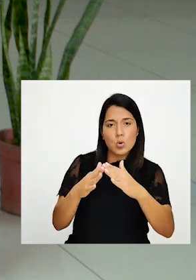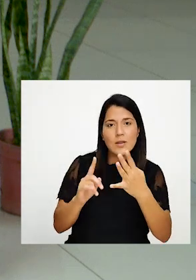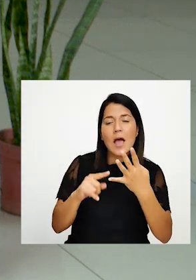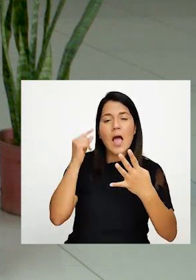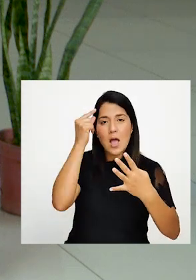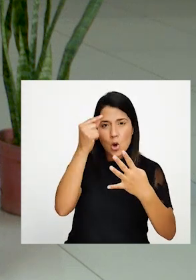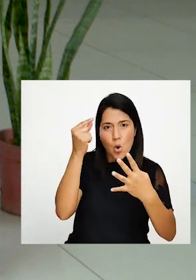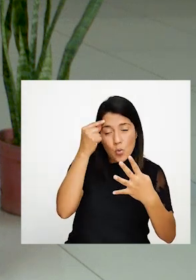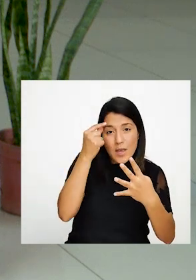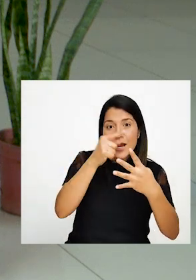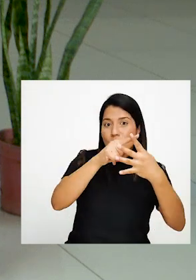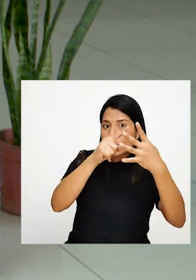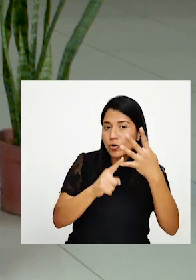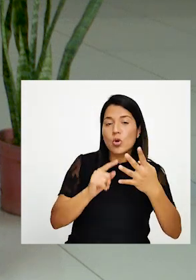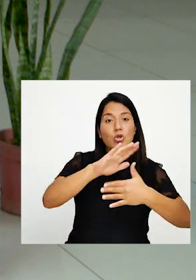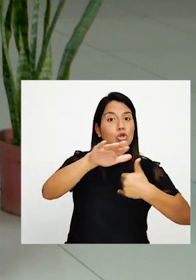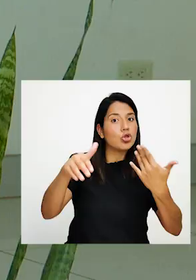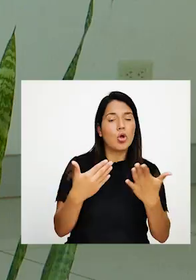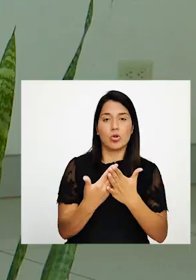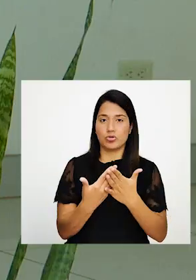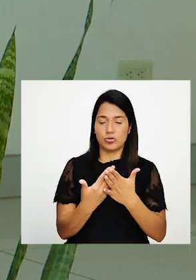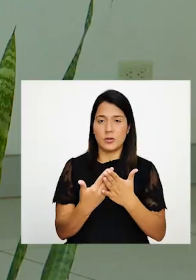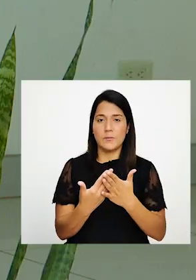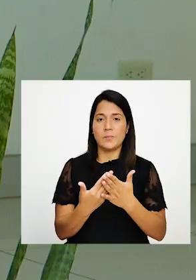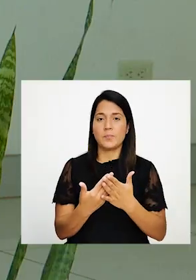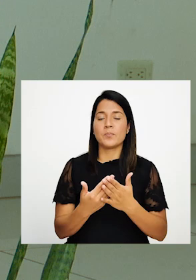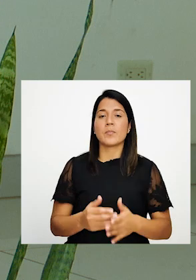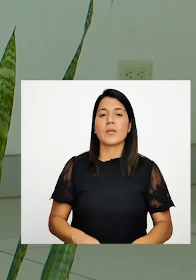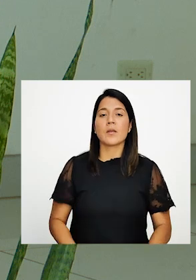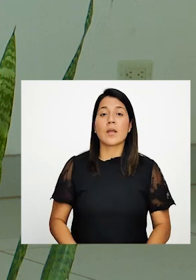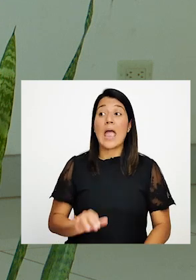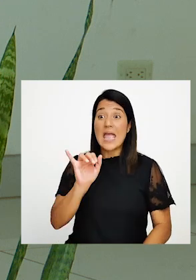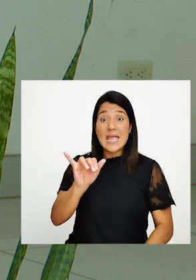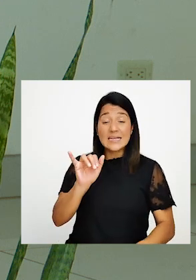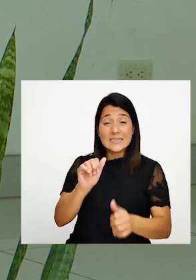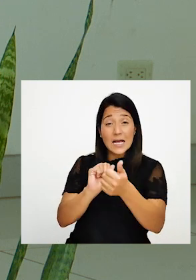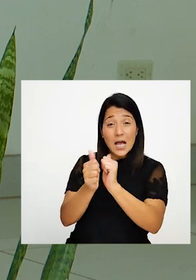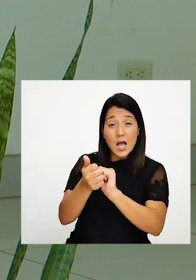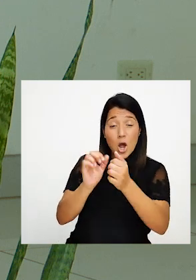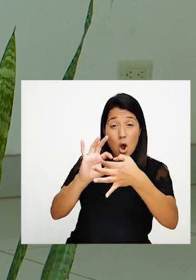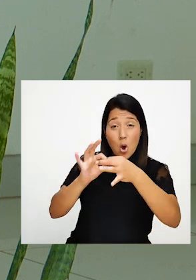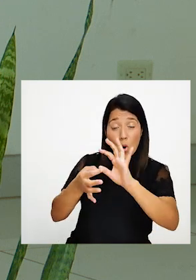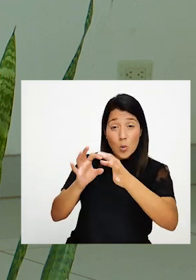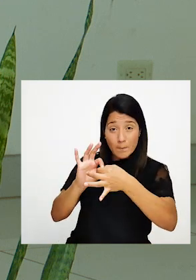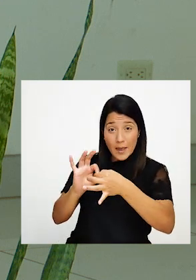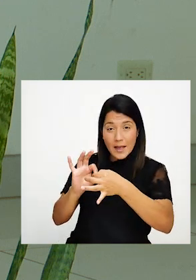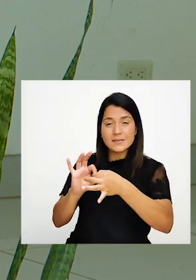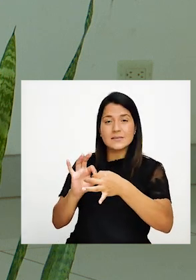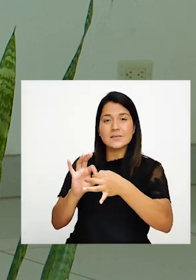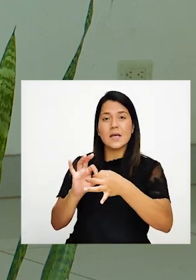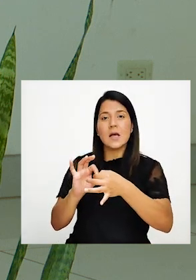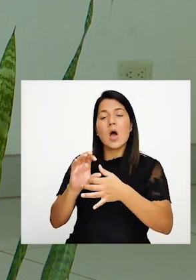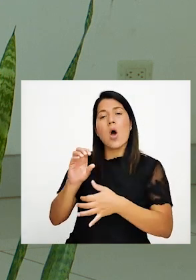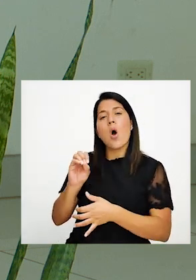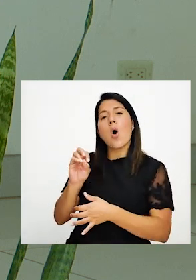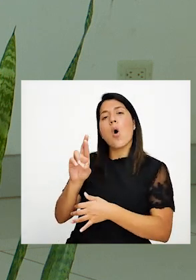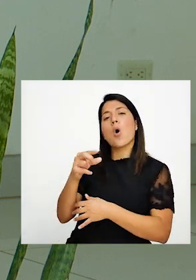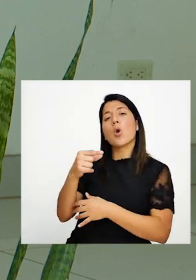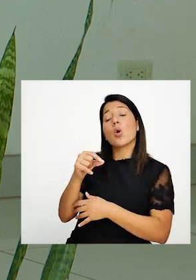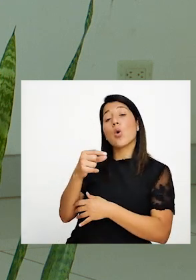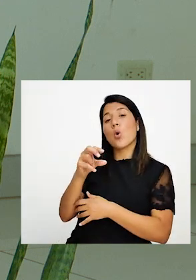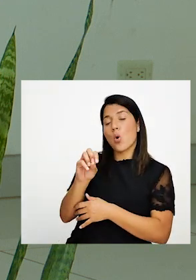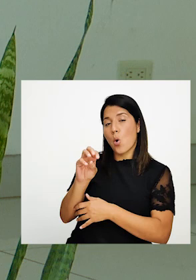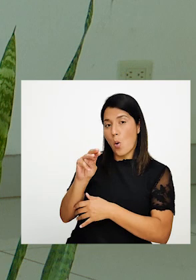gobierno, ni el colegio, todos. Esas olimpiadas de Olcoma es también tanto